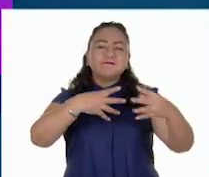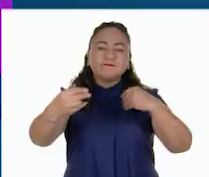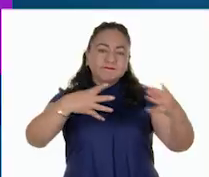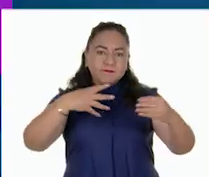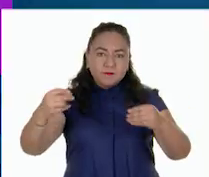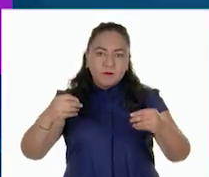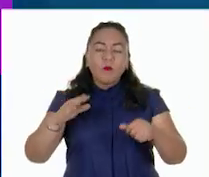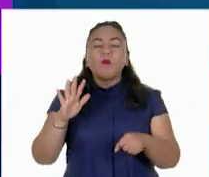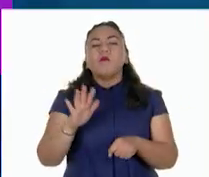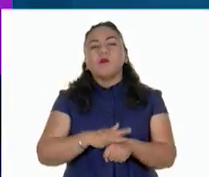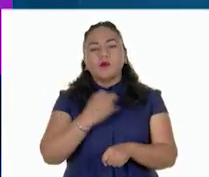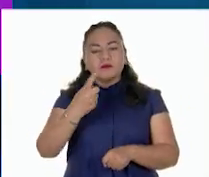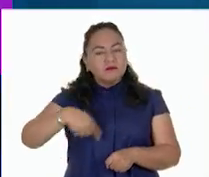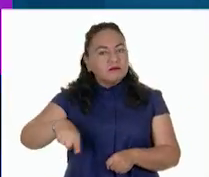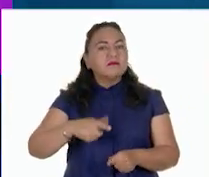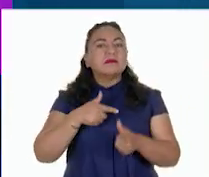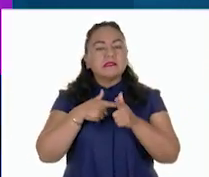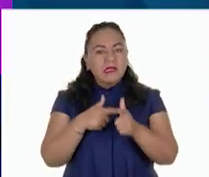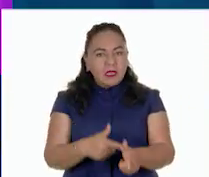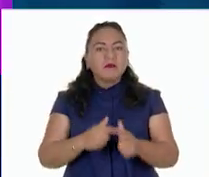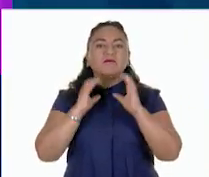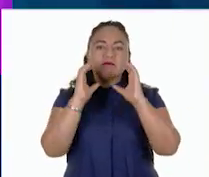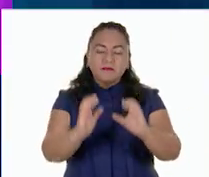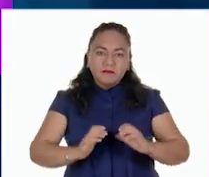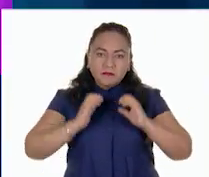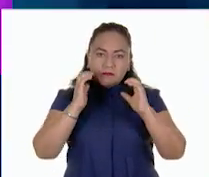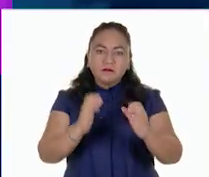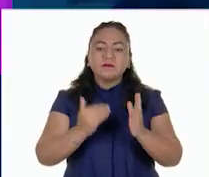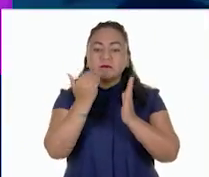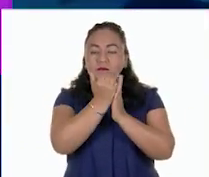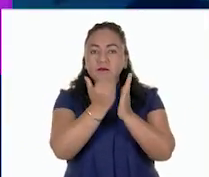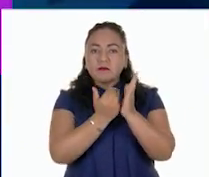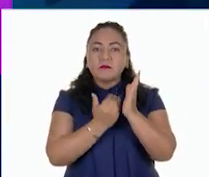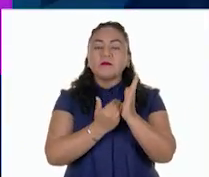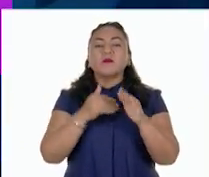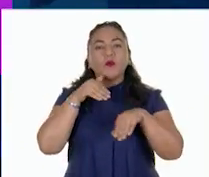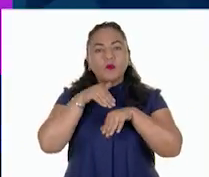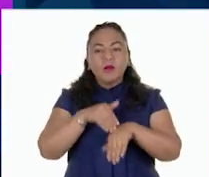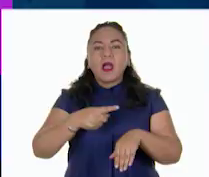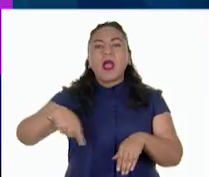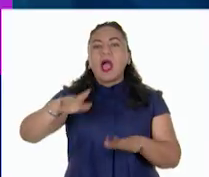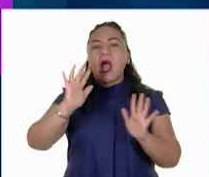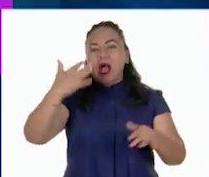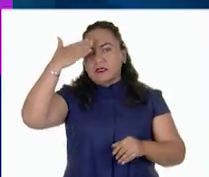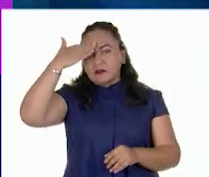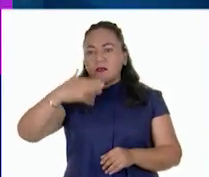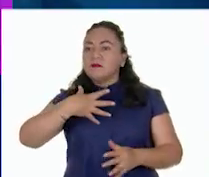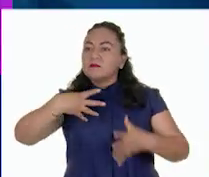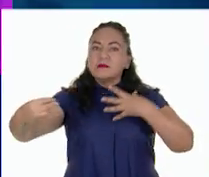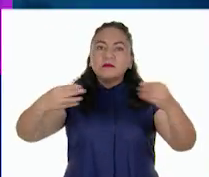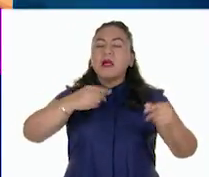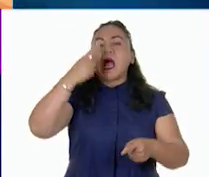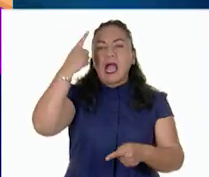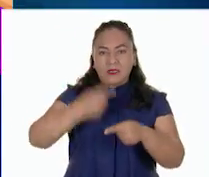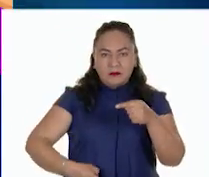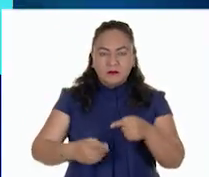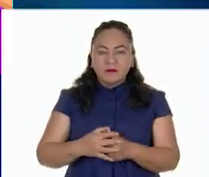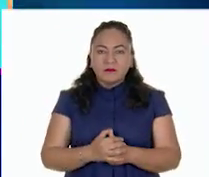personas. Por eso hay que continuar cuidándonos siguiendo las buenas prácticas que ya todos conocemos para evitar contagiarnos.